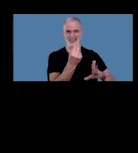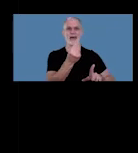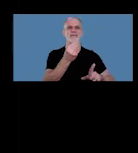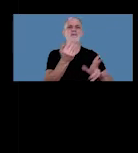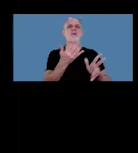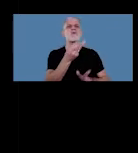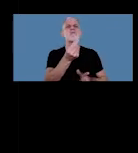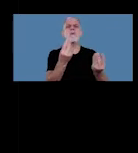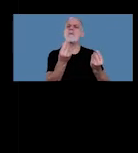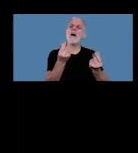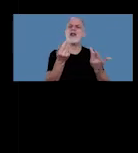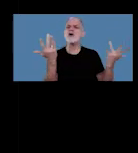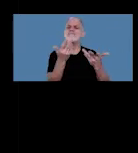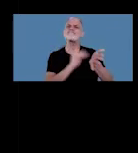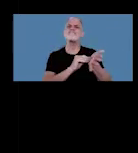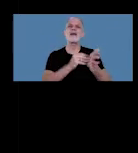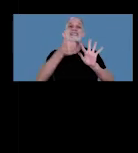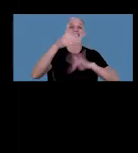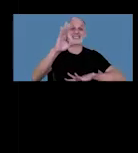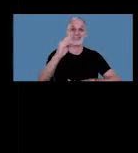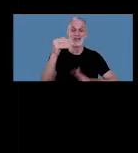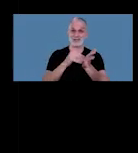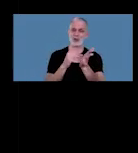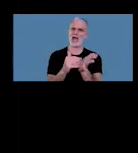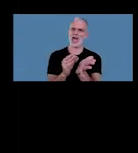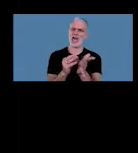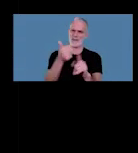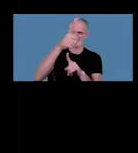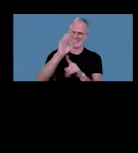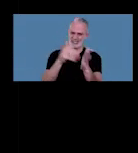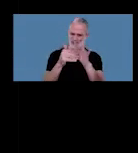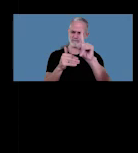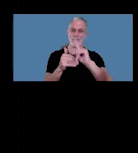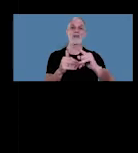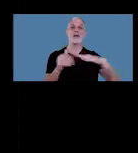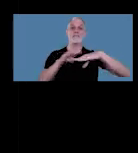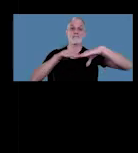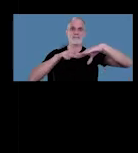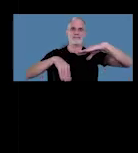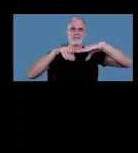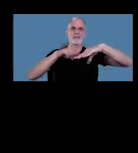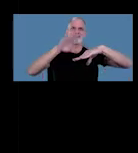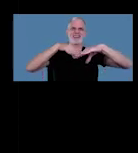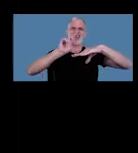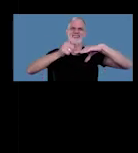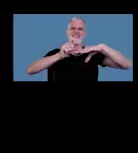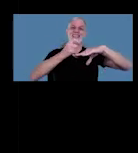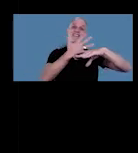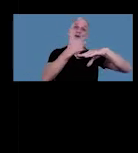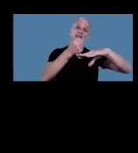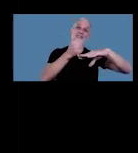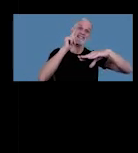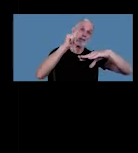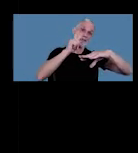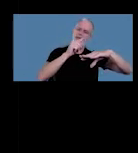adquiriera un valor de 60 millones. Entonces, lo único que va a estar grabado es esa diferencia entre